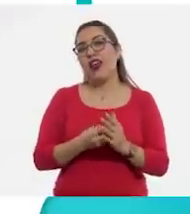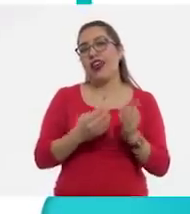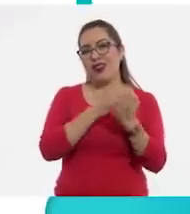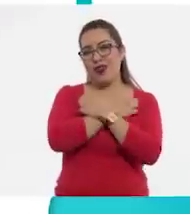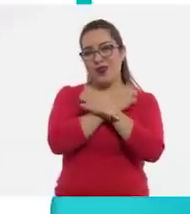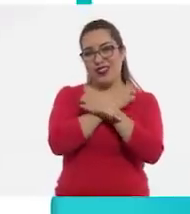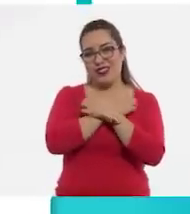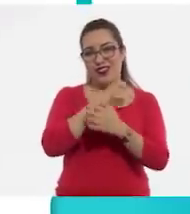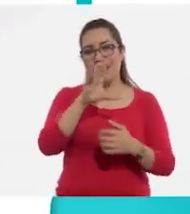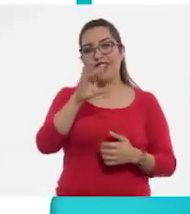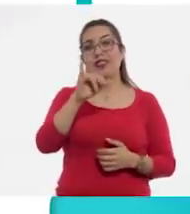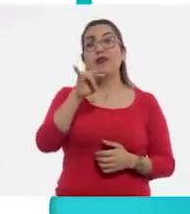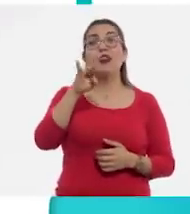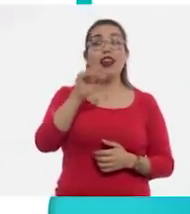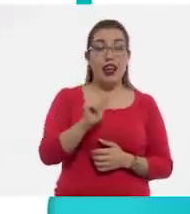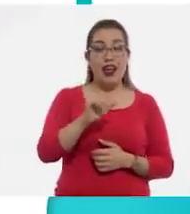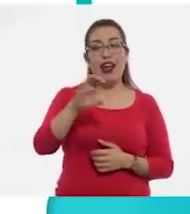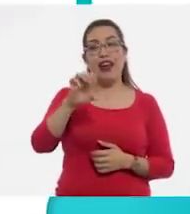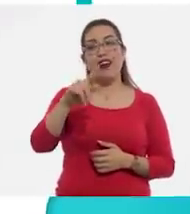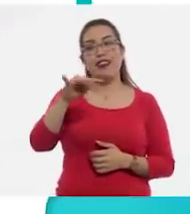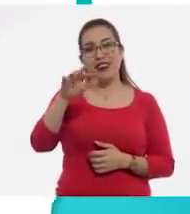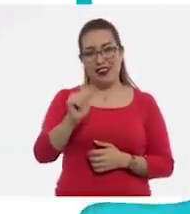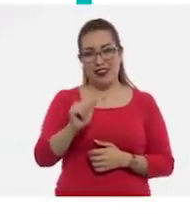y Ética.